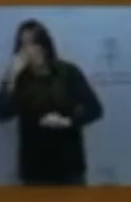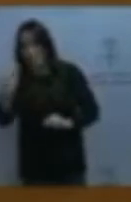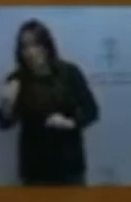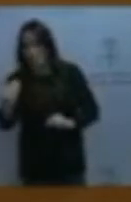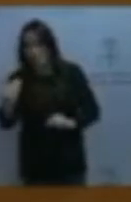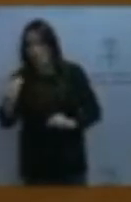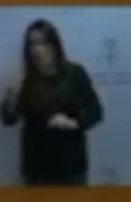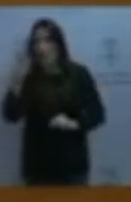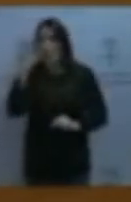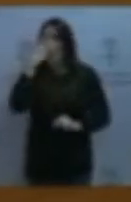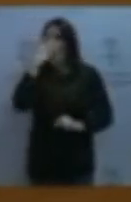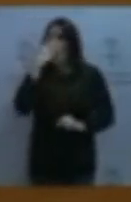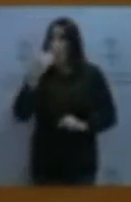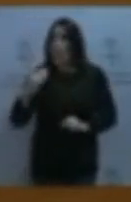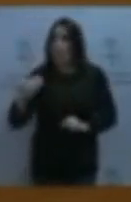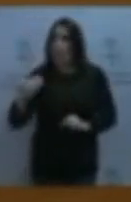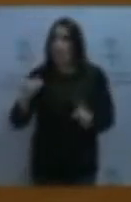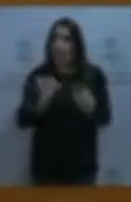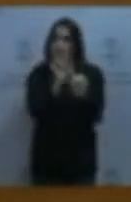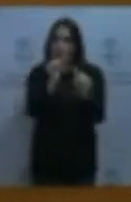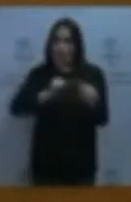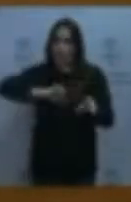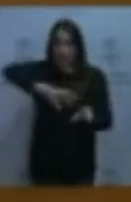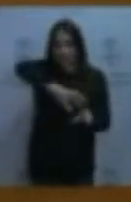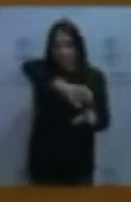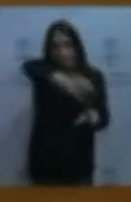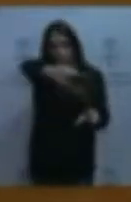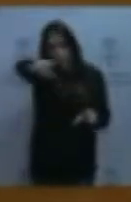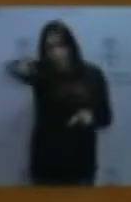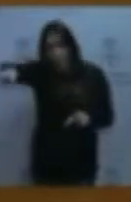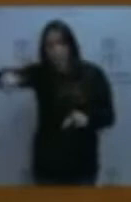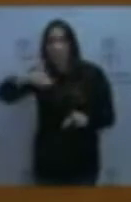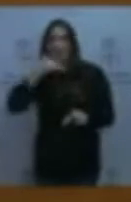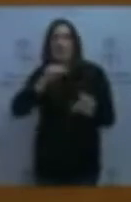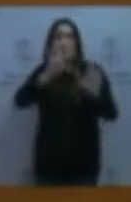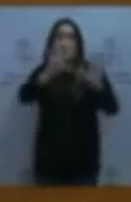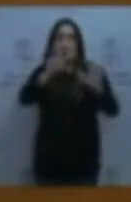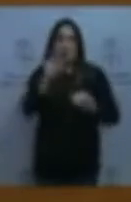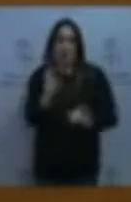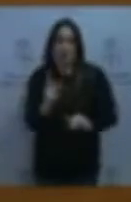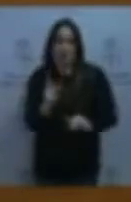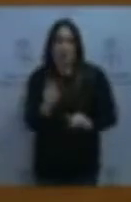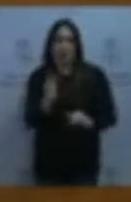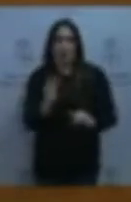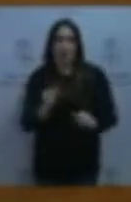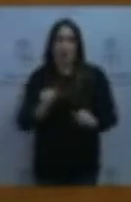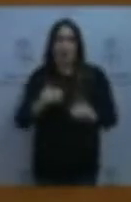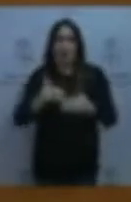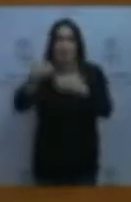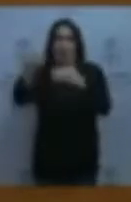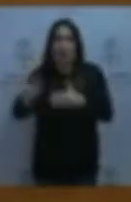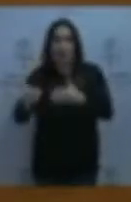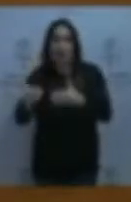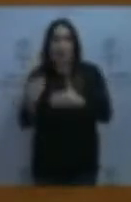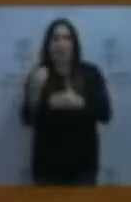cuyos radios de curvatura del trazado son aproximadamente de unos 9 kilómetros y con una sección que necesiten para la